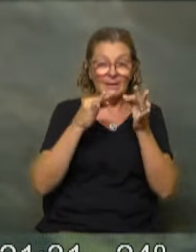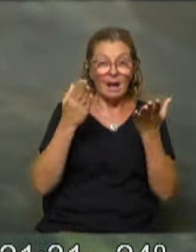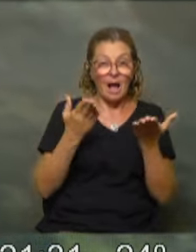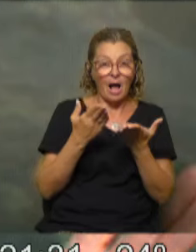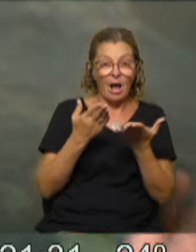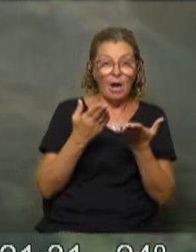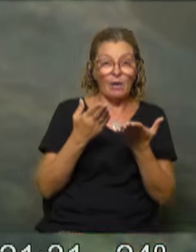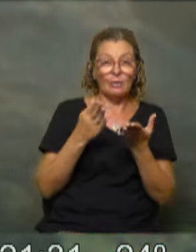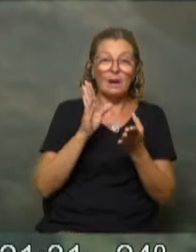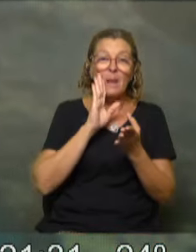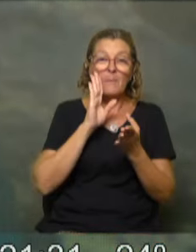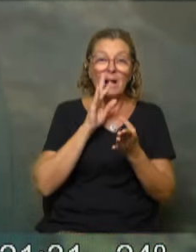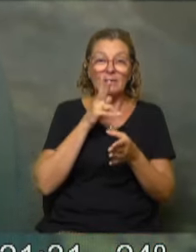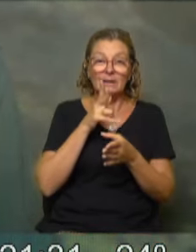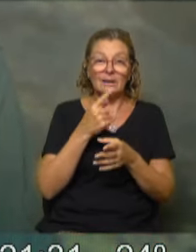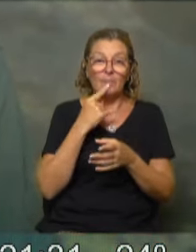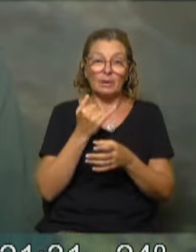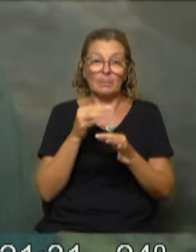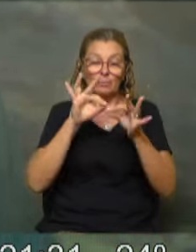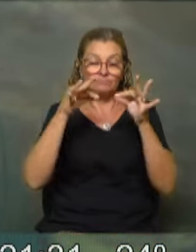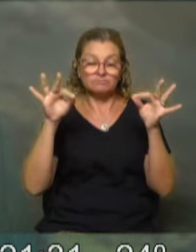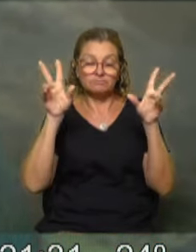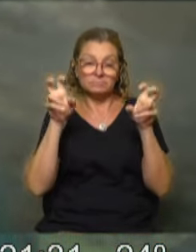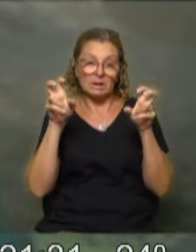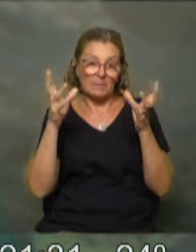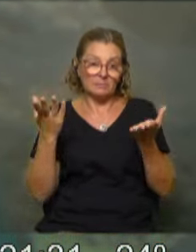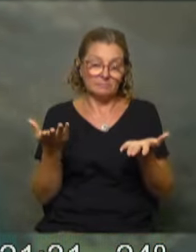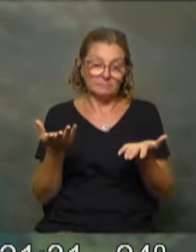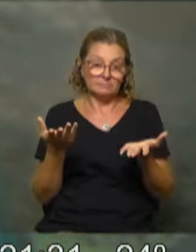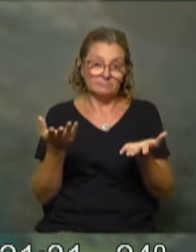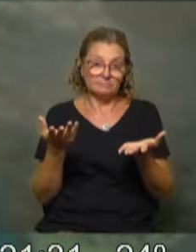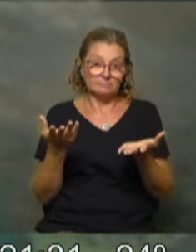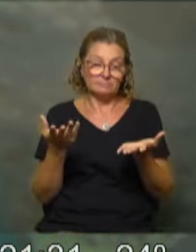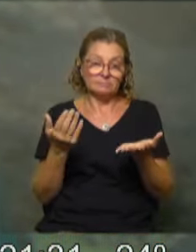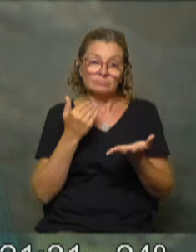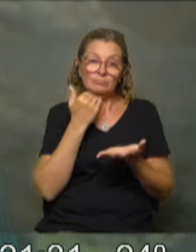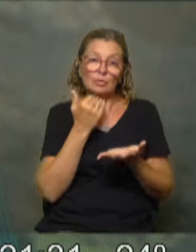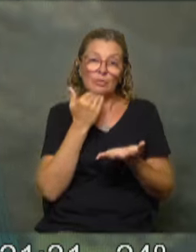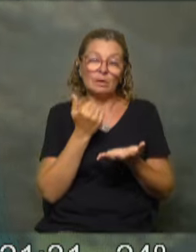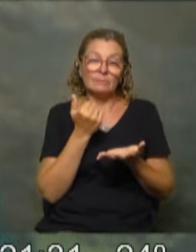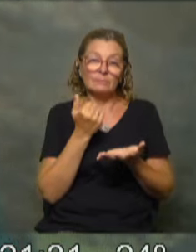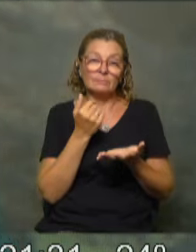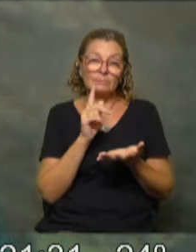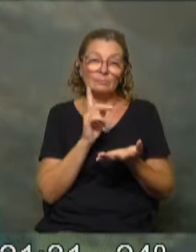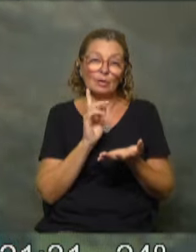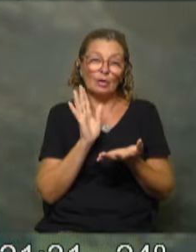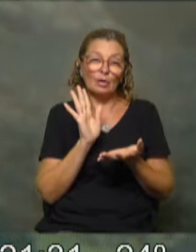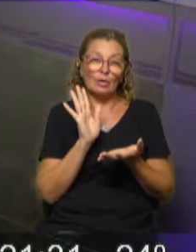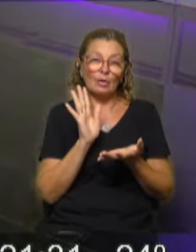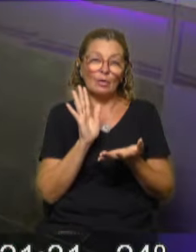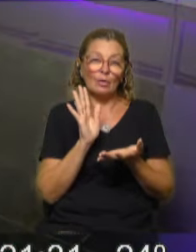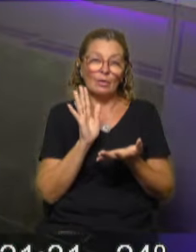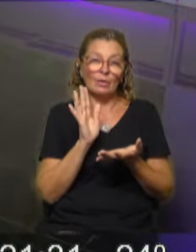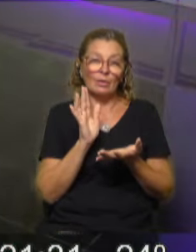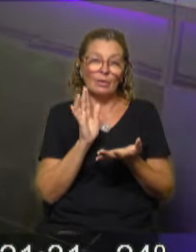tal cosa, la madre y la hija, por ejemplo. Claro. Pero no sé. No.